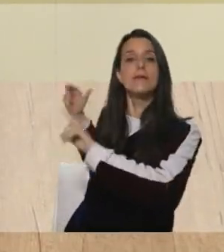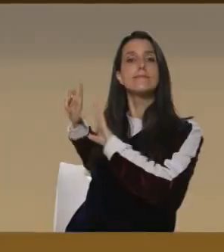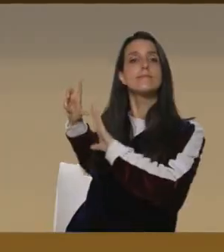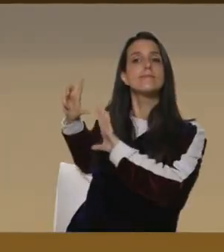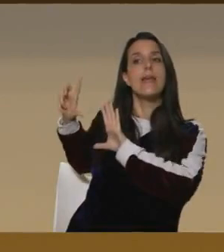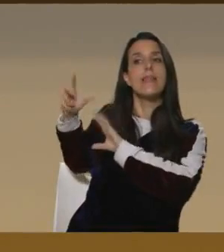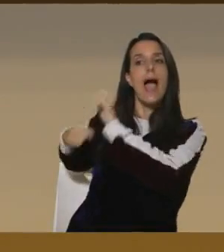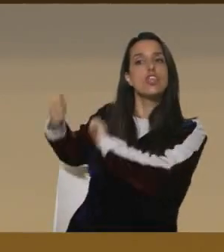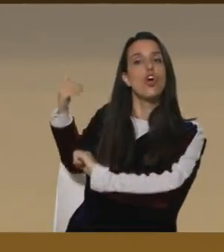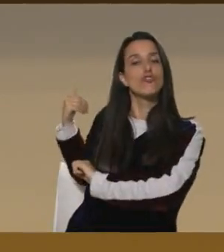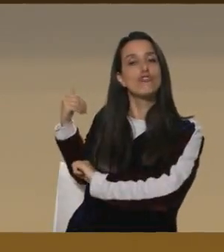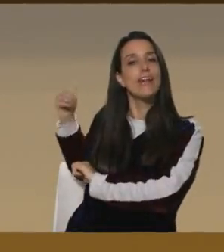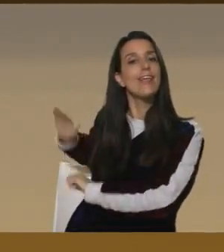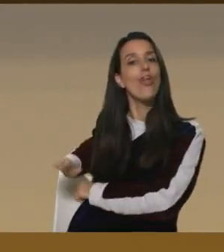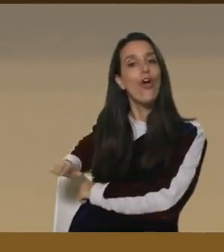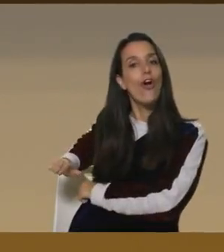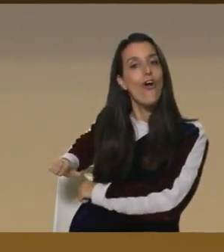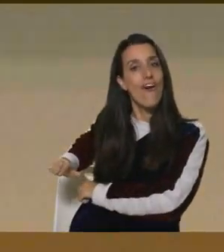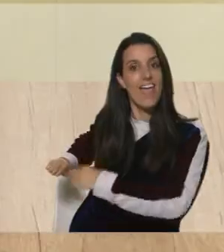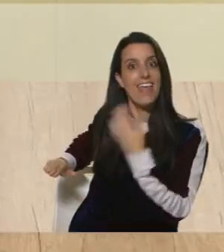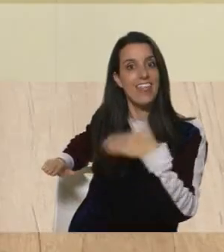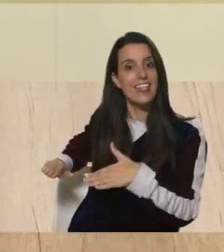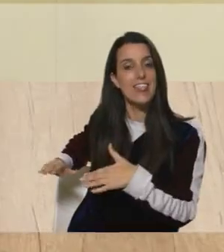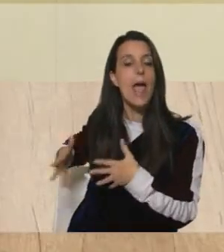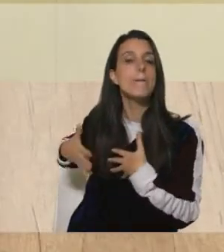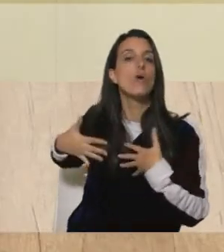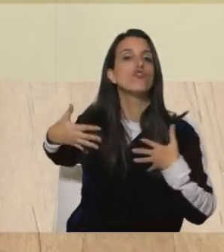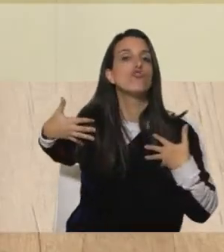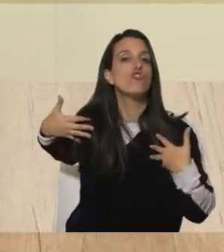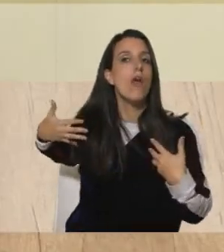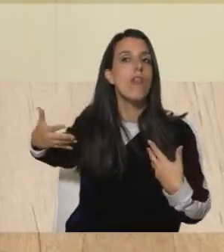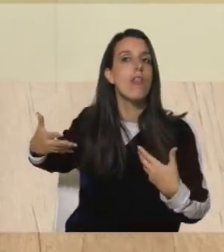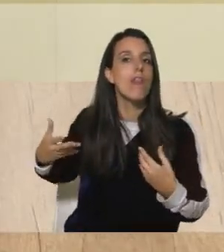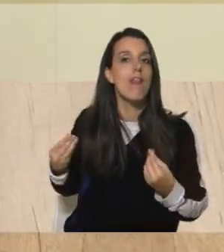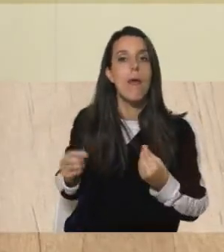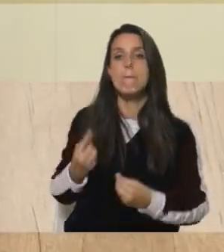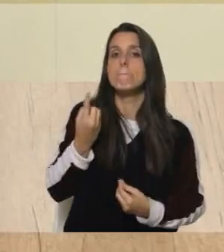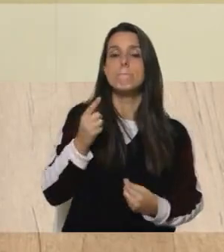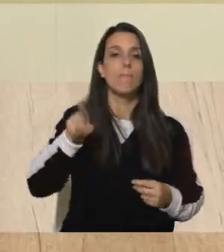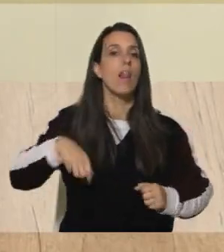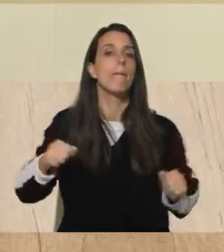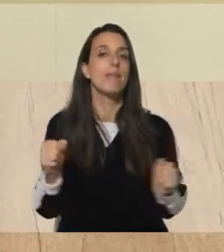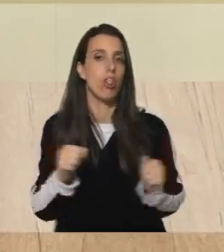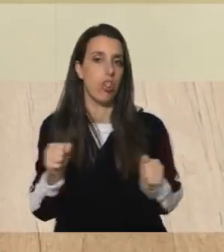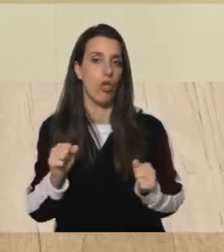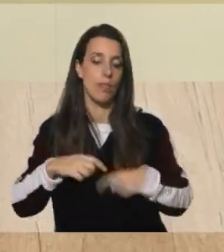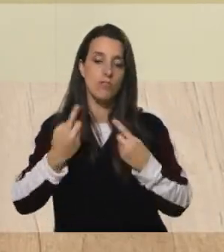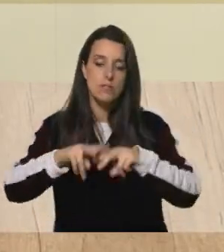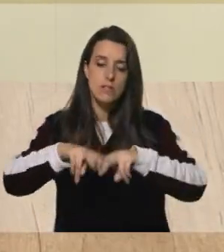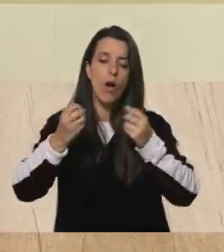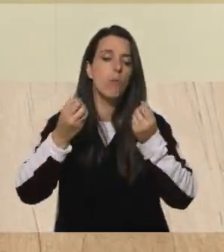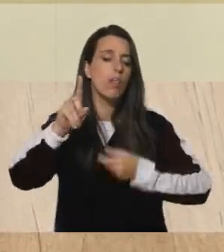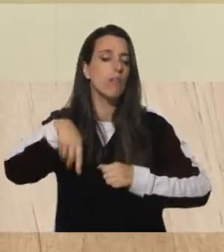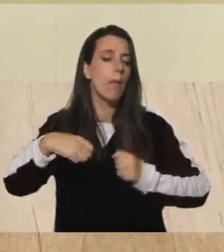eso viene también Imagínate es claro es que hay una emoción que la emoción primaria es el miedo después nosotros nos vamos